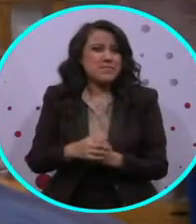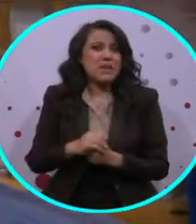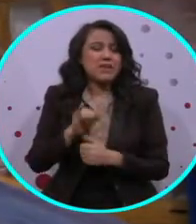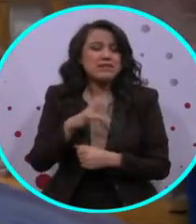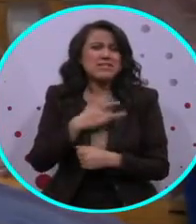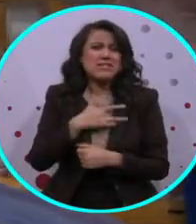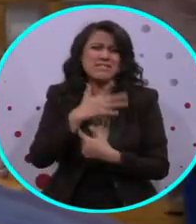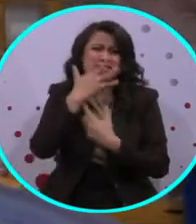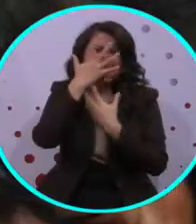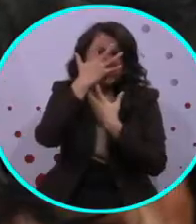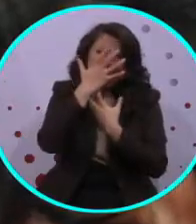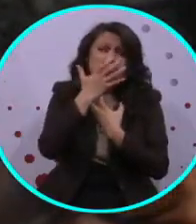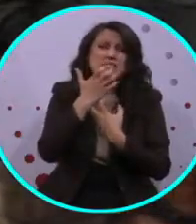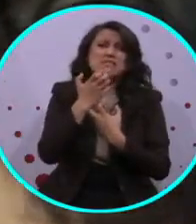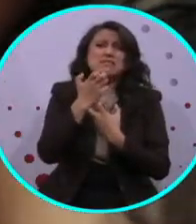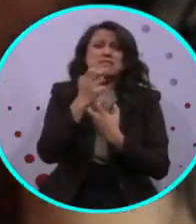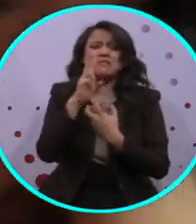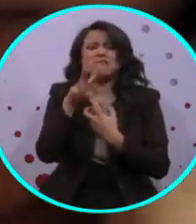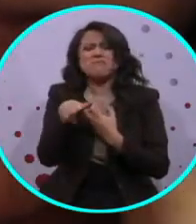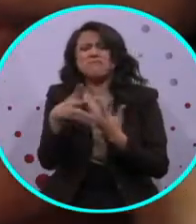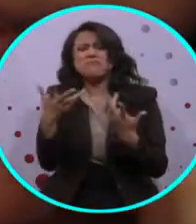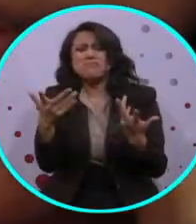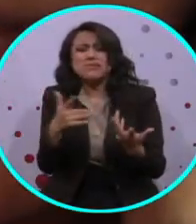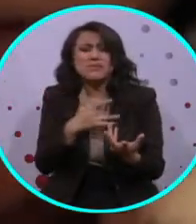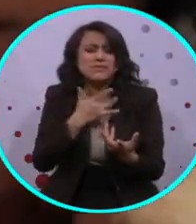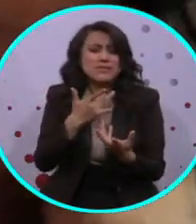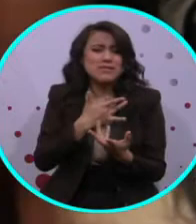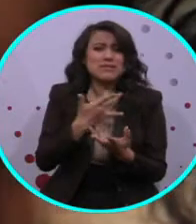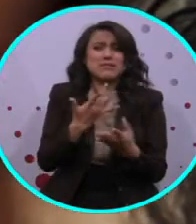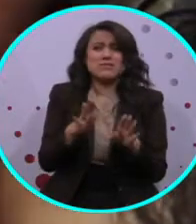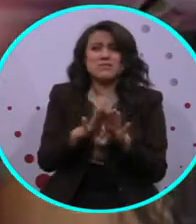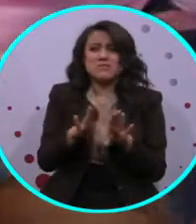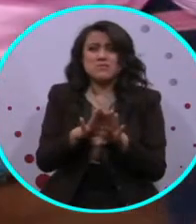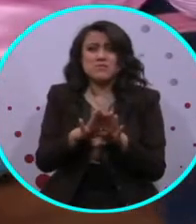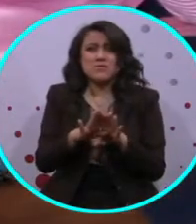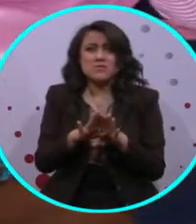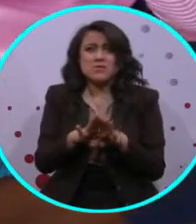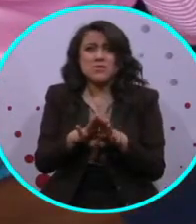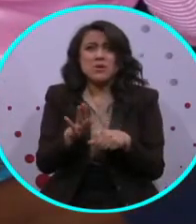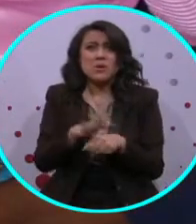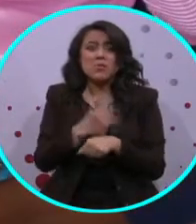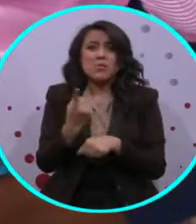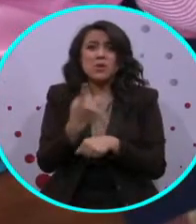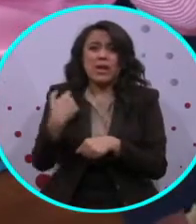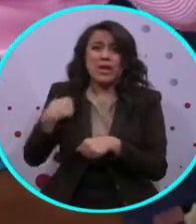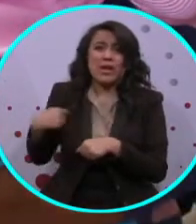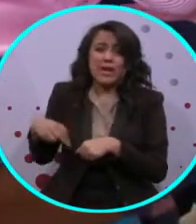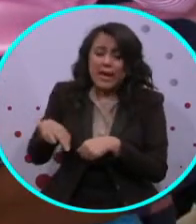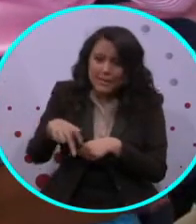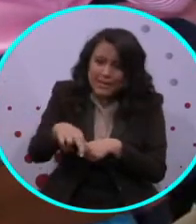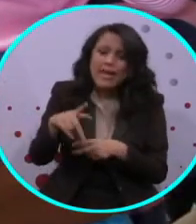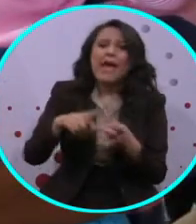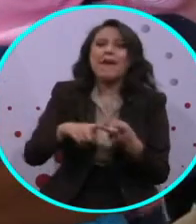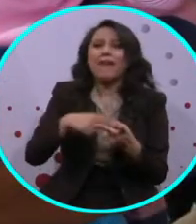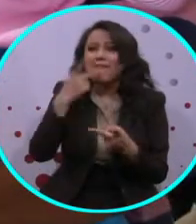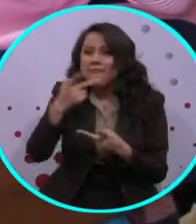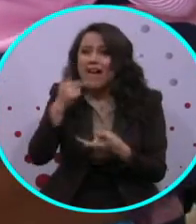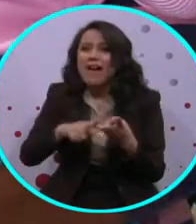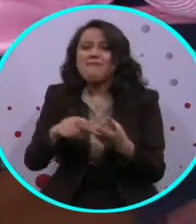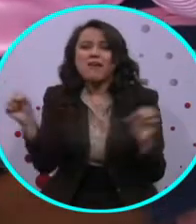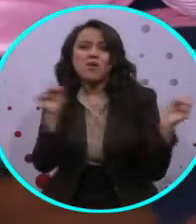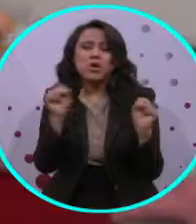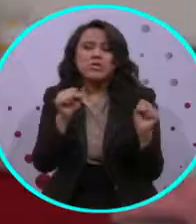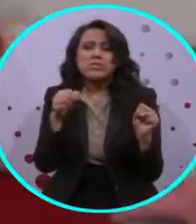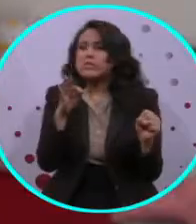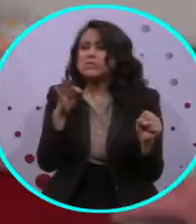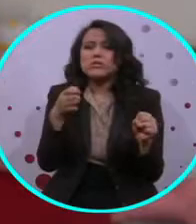siente tristeza y se siente uno, pues, impotente, porque pues, caminaba, hablaba y corría. Y ahorita la verdad